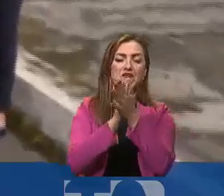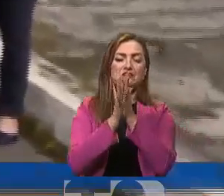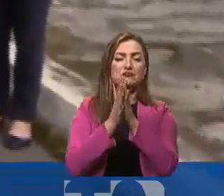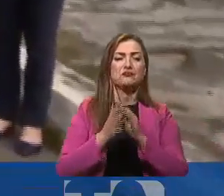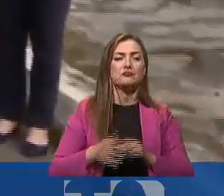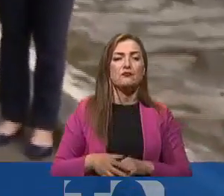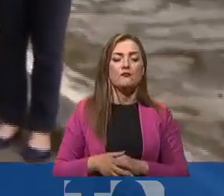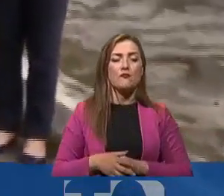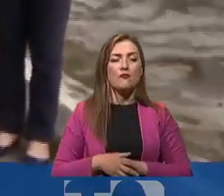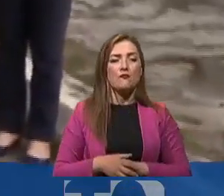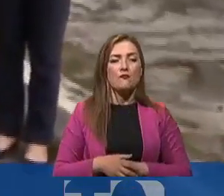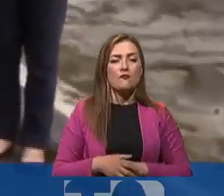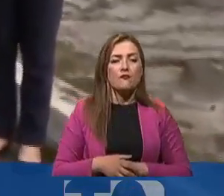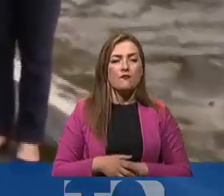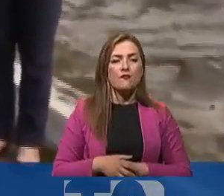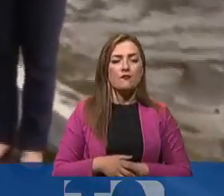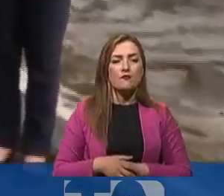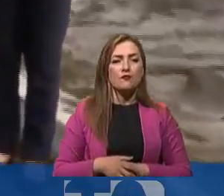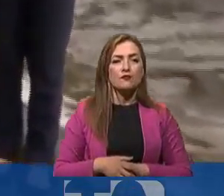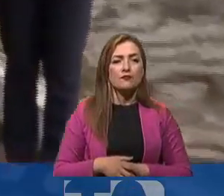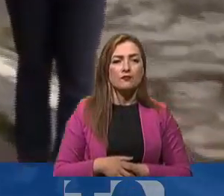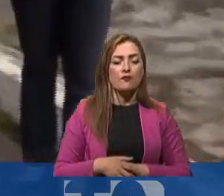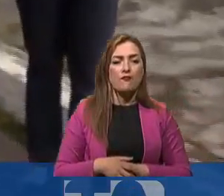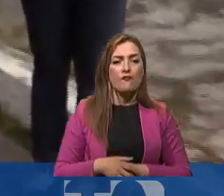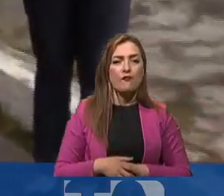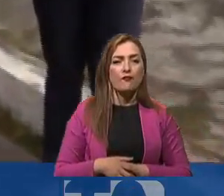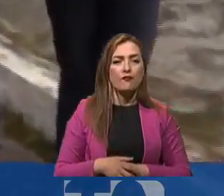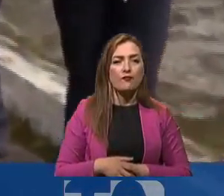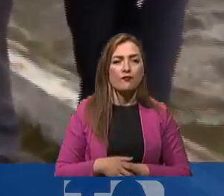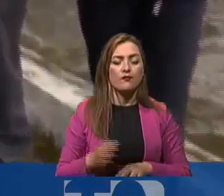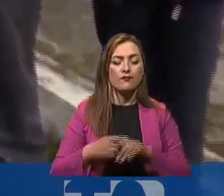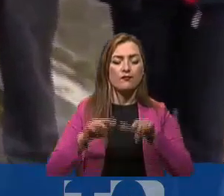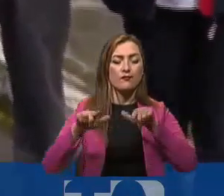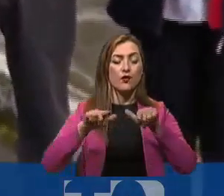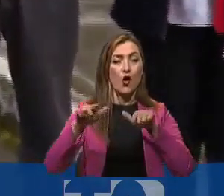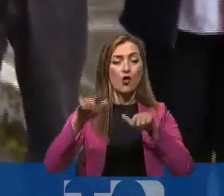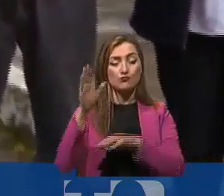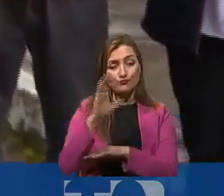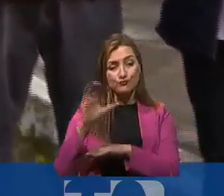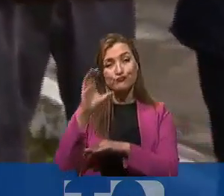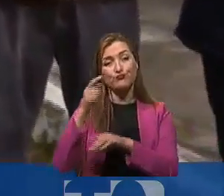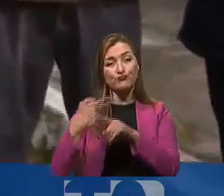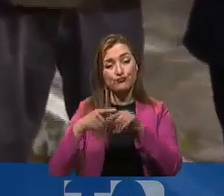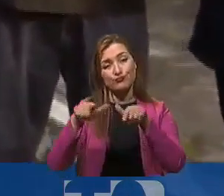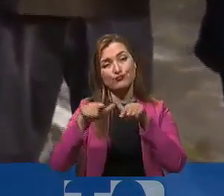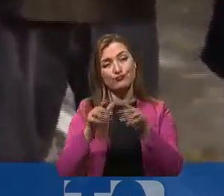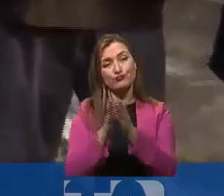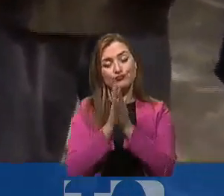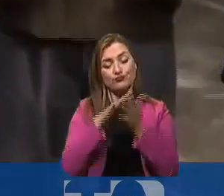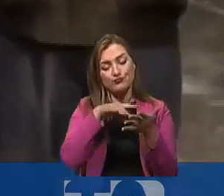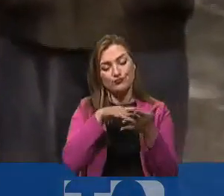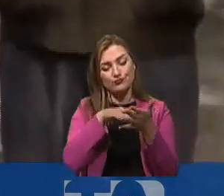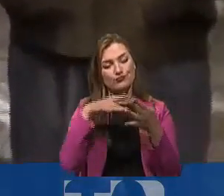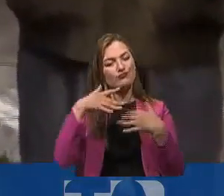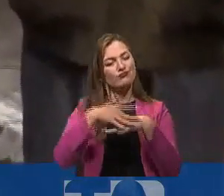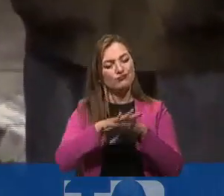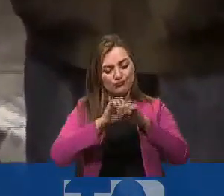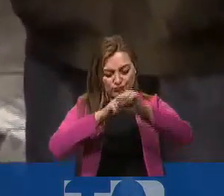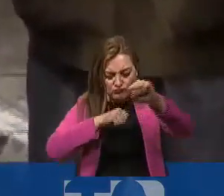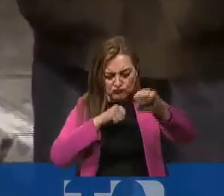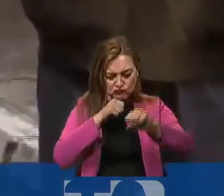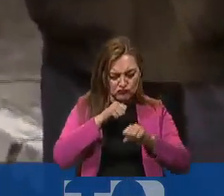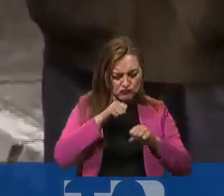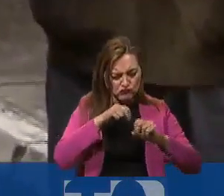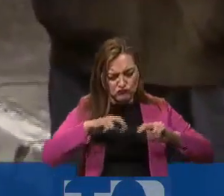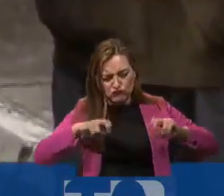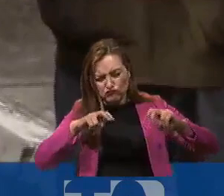generan en muchos otros lugares dentro de esta urbanización San Germán en Conocoto, por lo que piden un estudio integral para evitar que se sigan